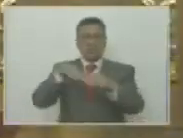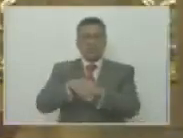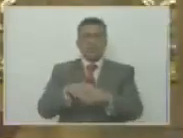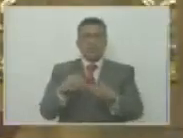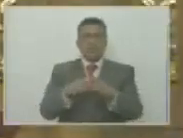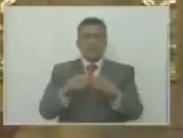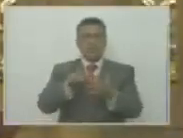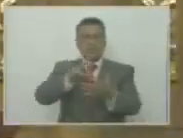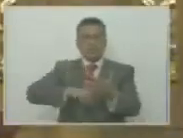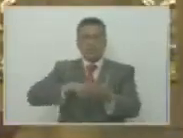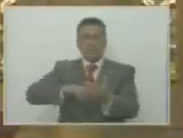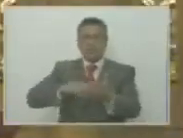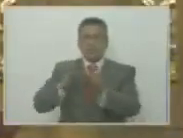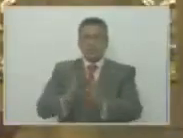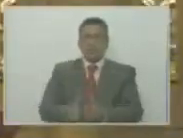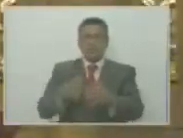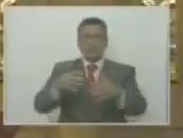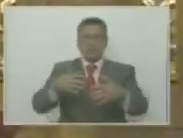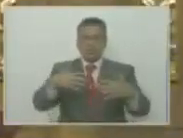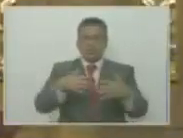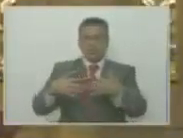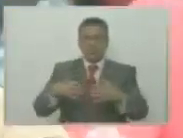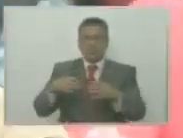de los campesinos que día a día luchan